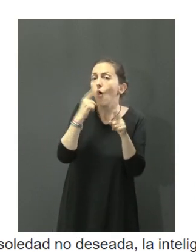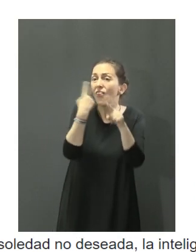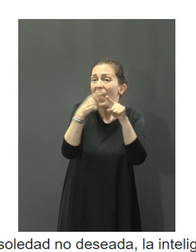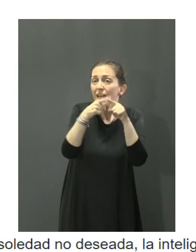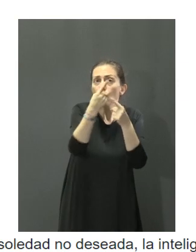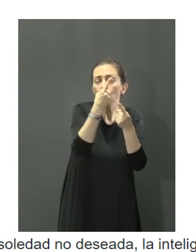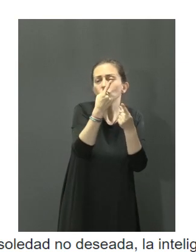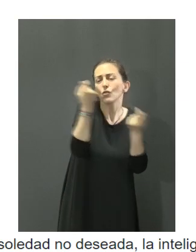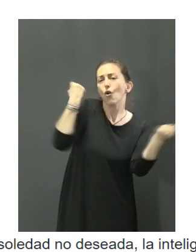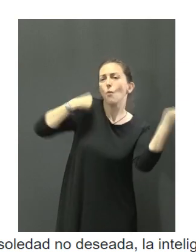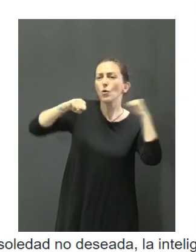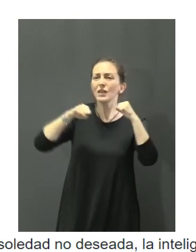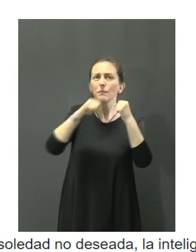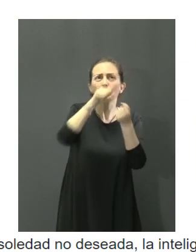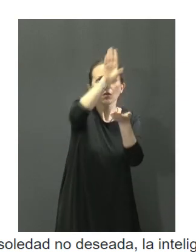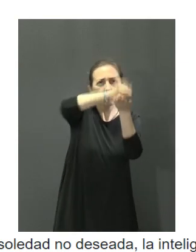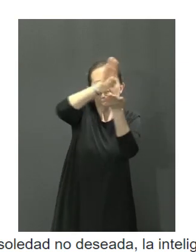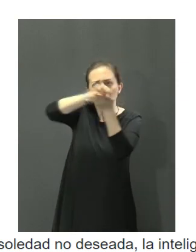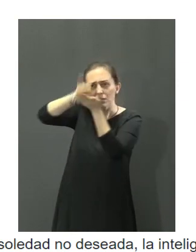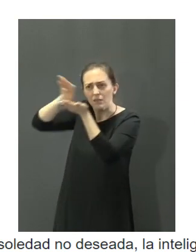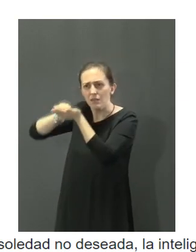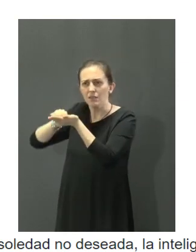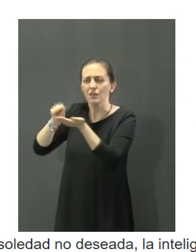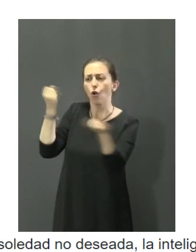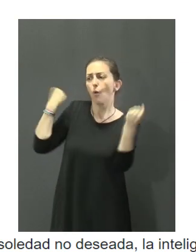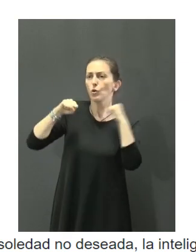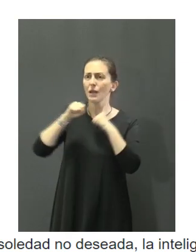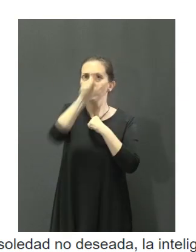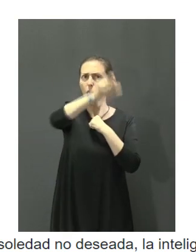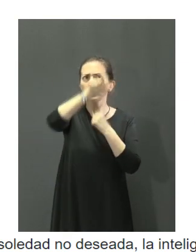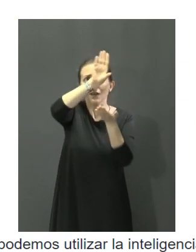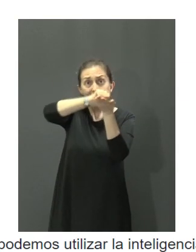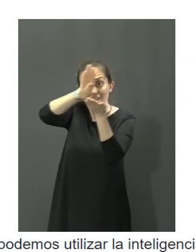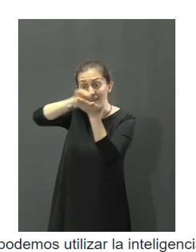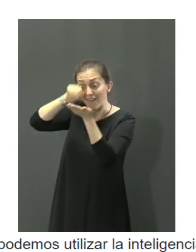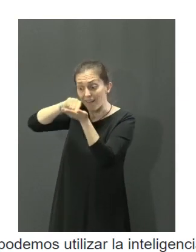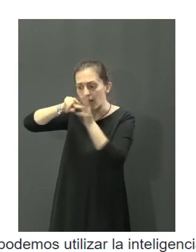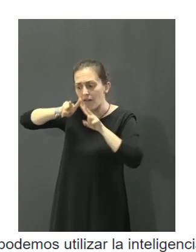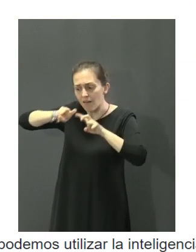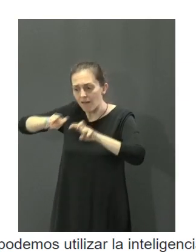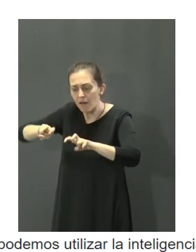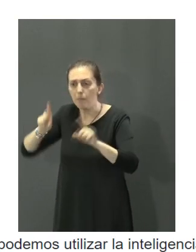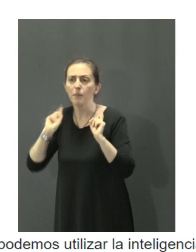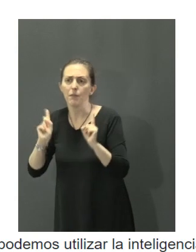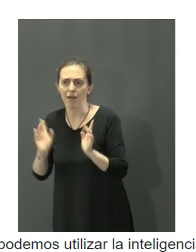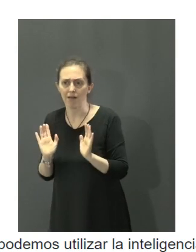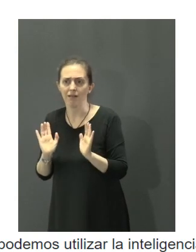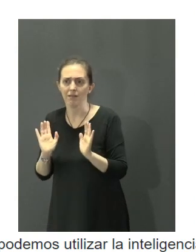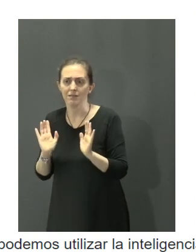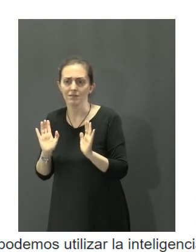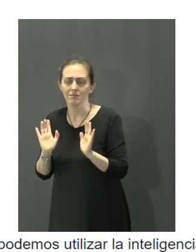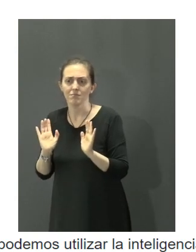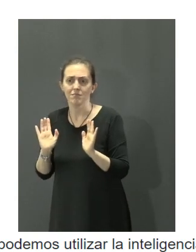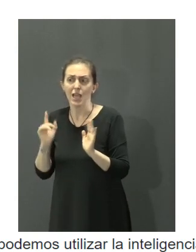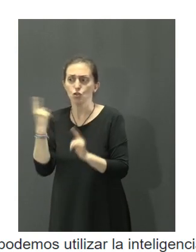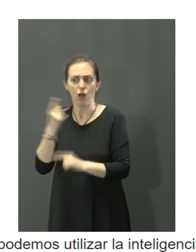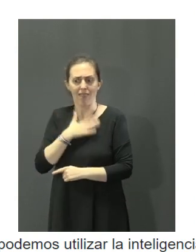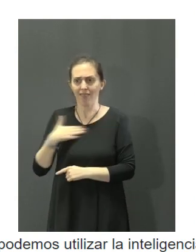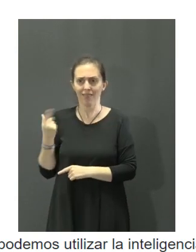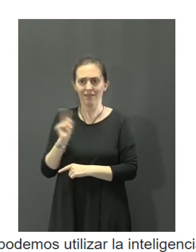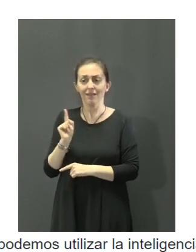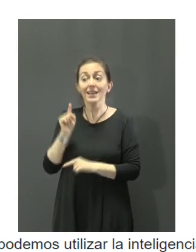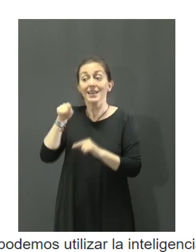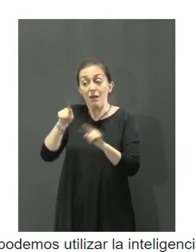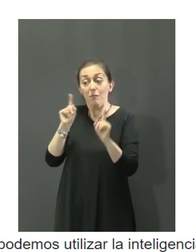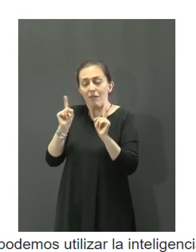datos del comportamiento de una persona y la definición del patrón de comportamiento podemos prever situaciones de soledad no deseada y